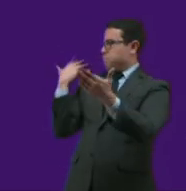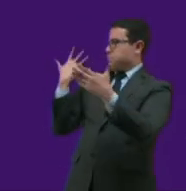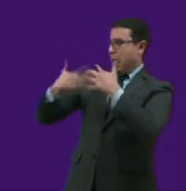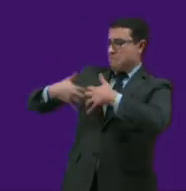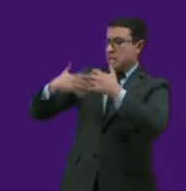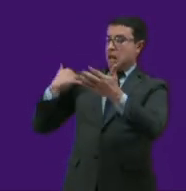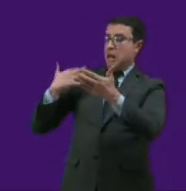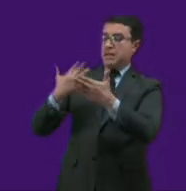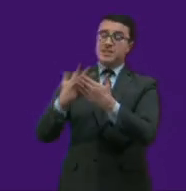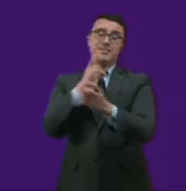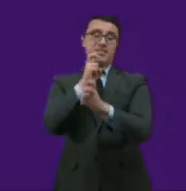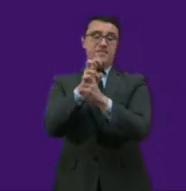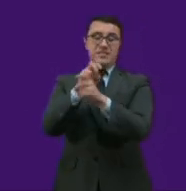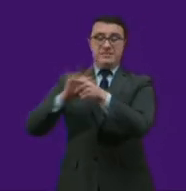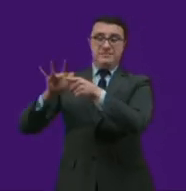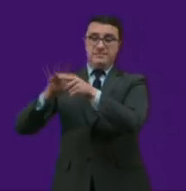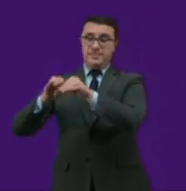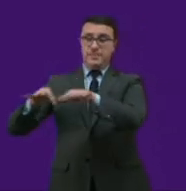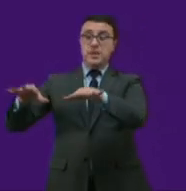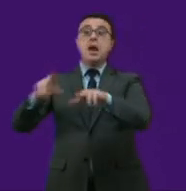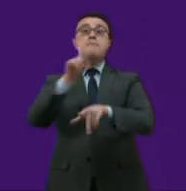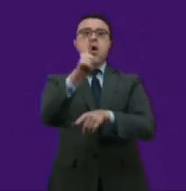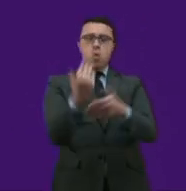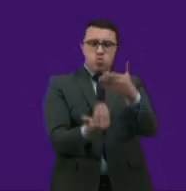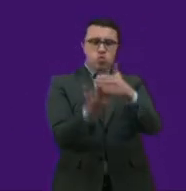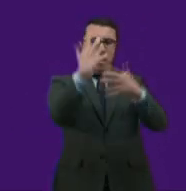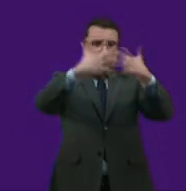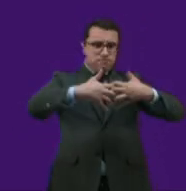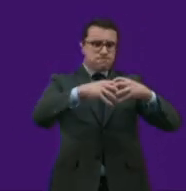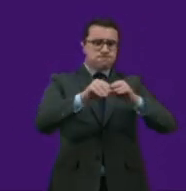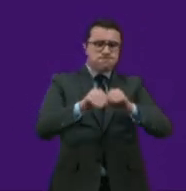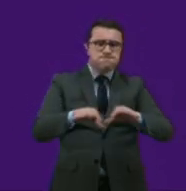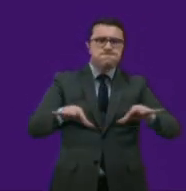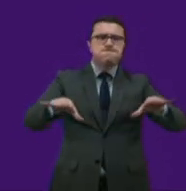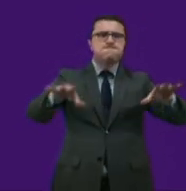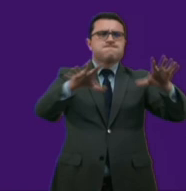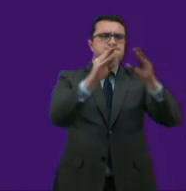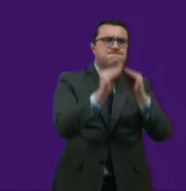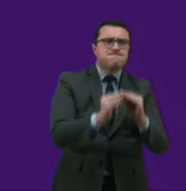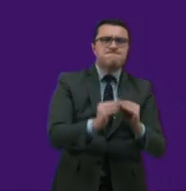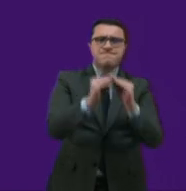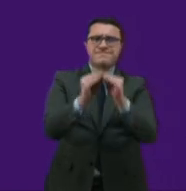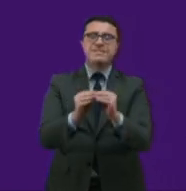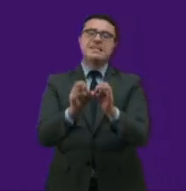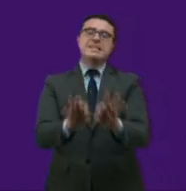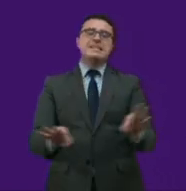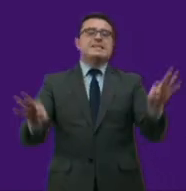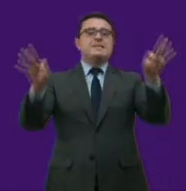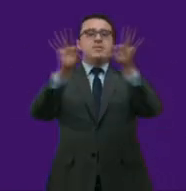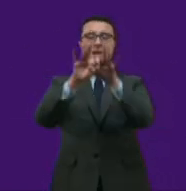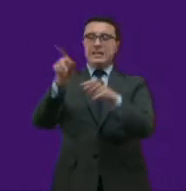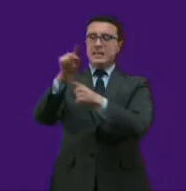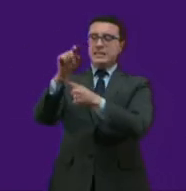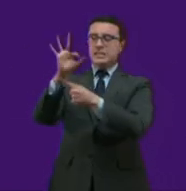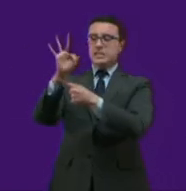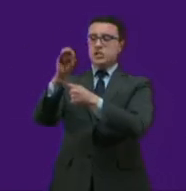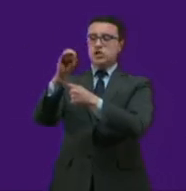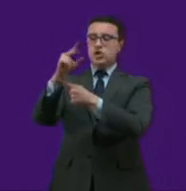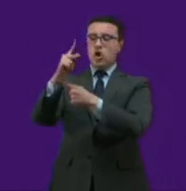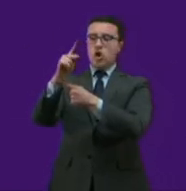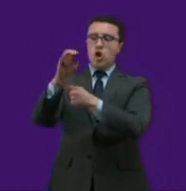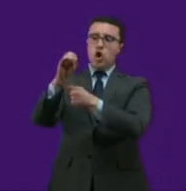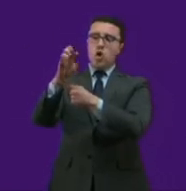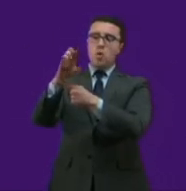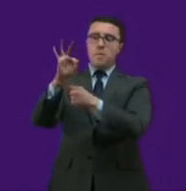nuevas compañías que se estén formando en este momento, clave que tengan los stock options y que hagan